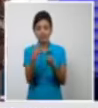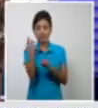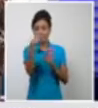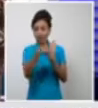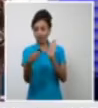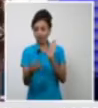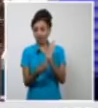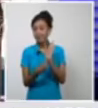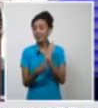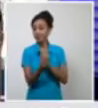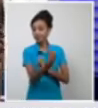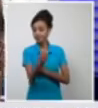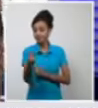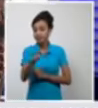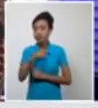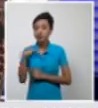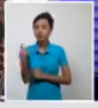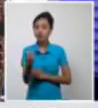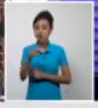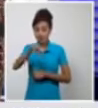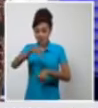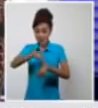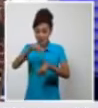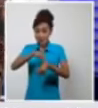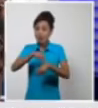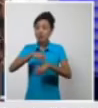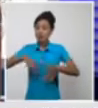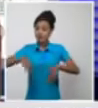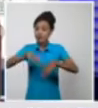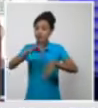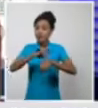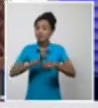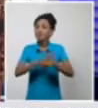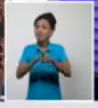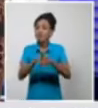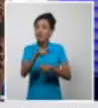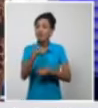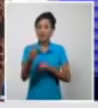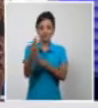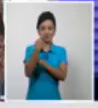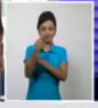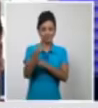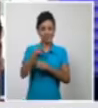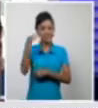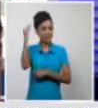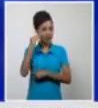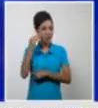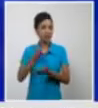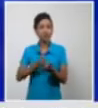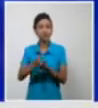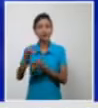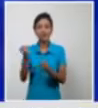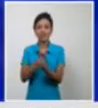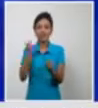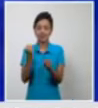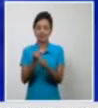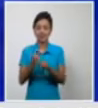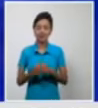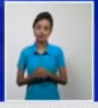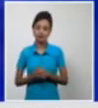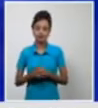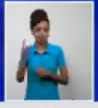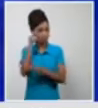nos ha llevado este proceso que estamos viviendo, pero que también tenemos que continuar trabajando. Las ciencias sociales, que por